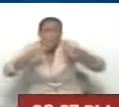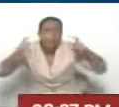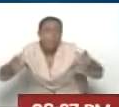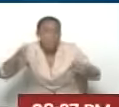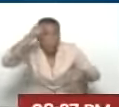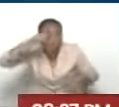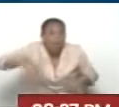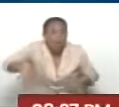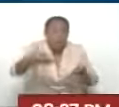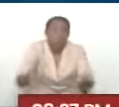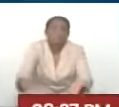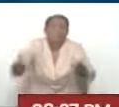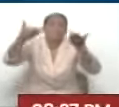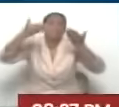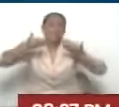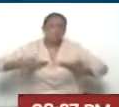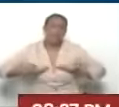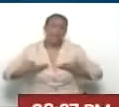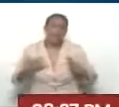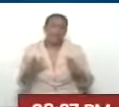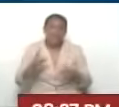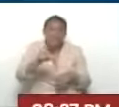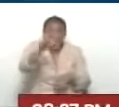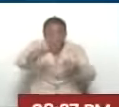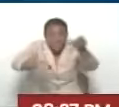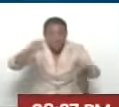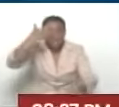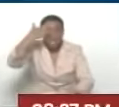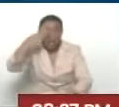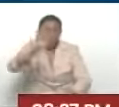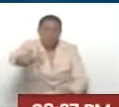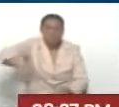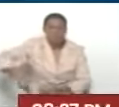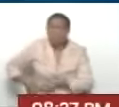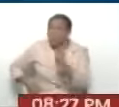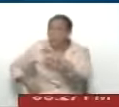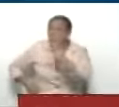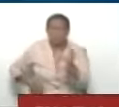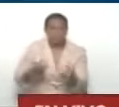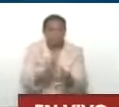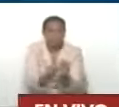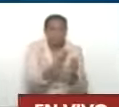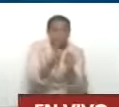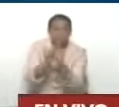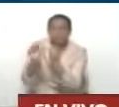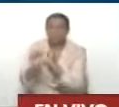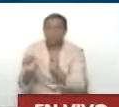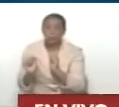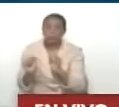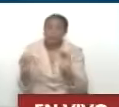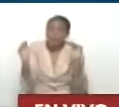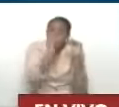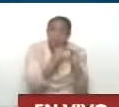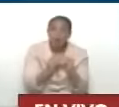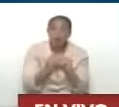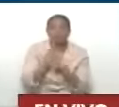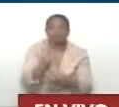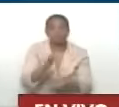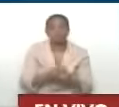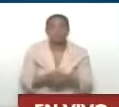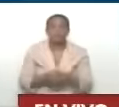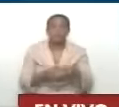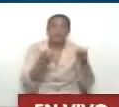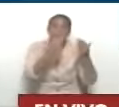pueblo rinde los recursos y el pueblo, solo el pueblo, salva al pueblo. Este es el 1x10 del buen